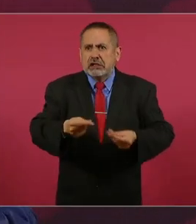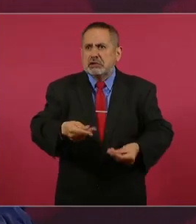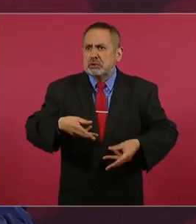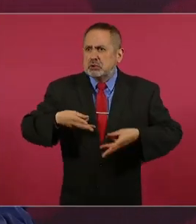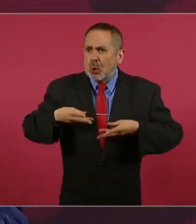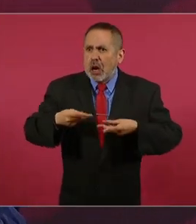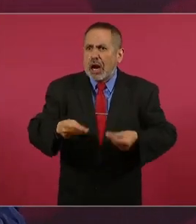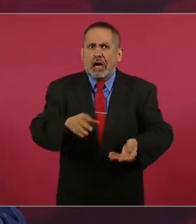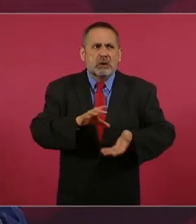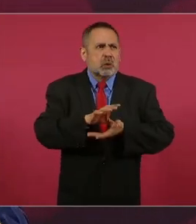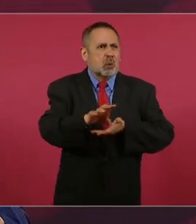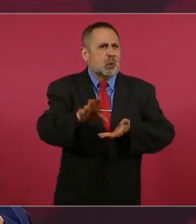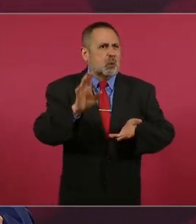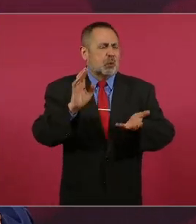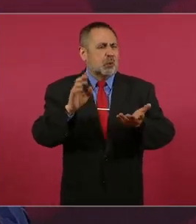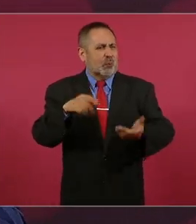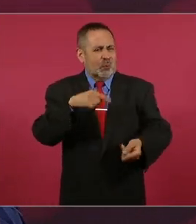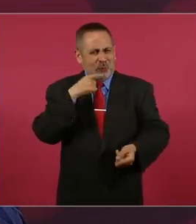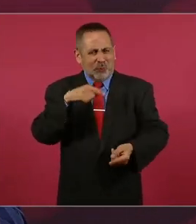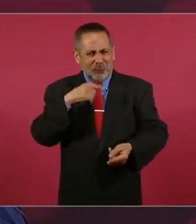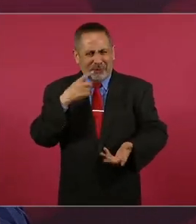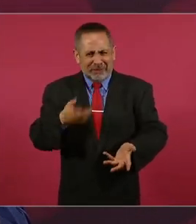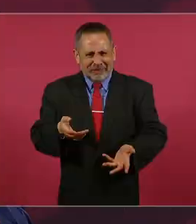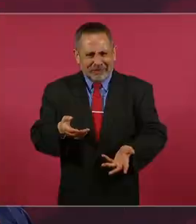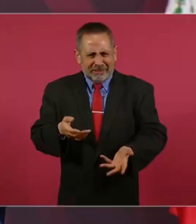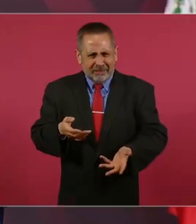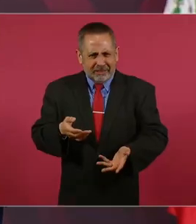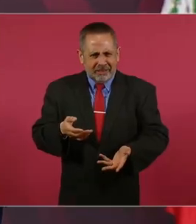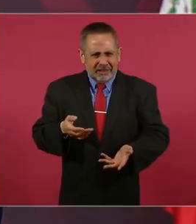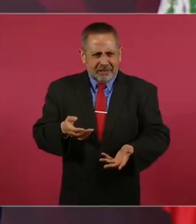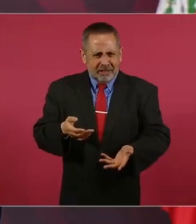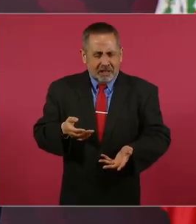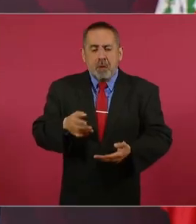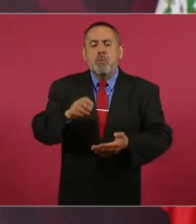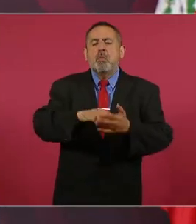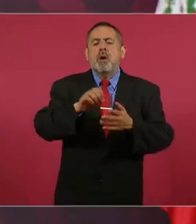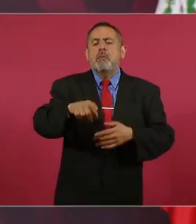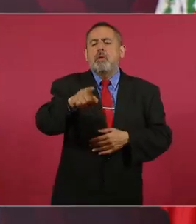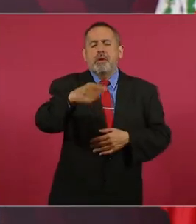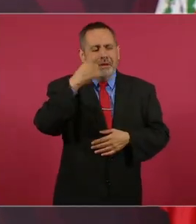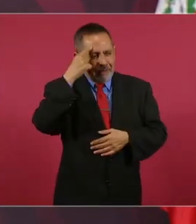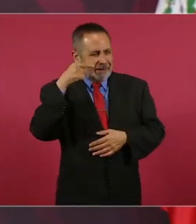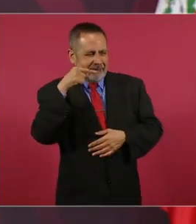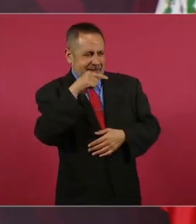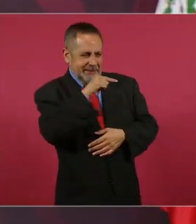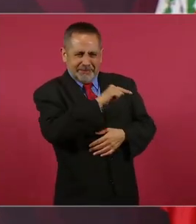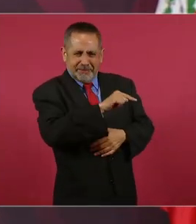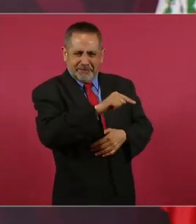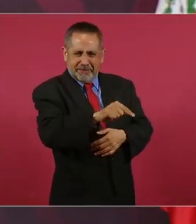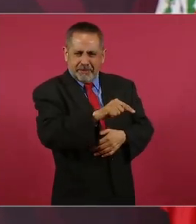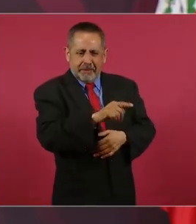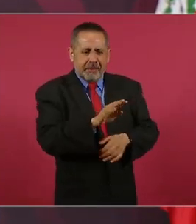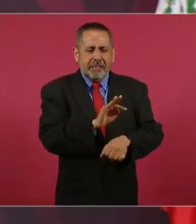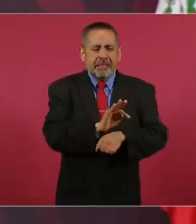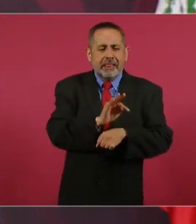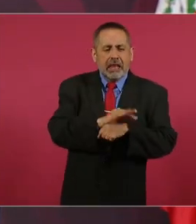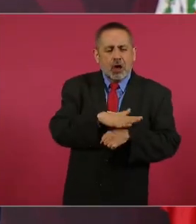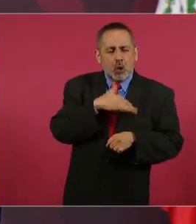pues todas las que crearon para proteger la corrupción,